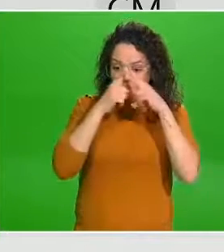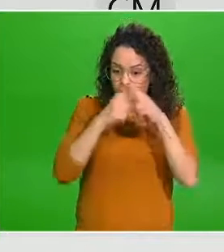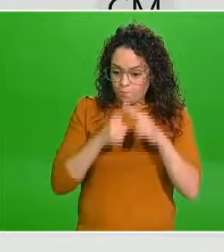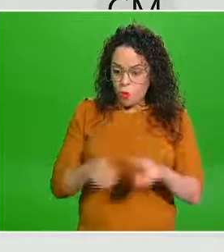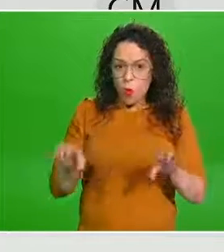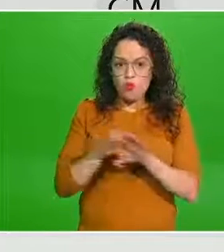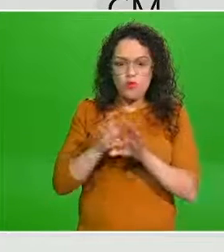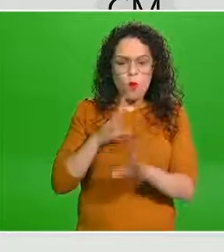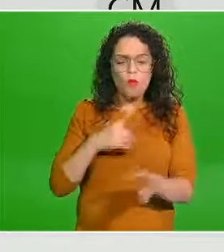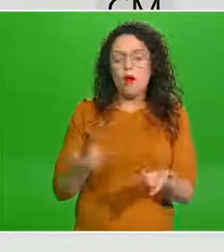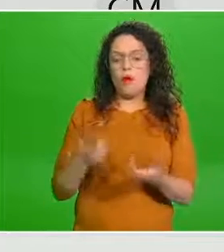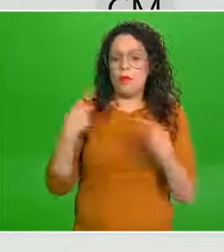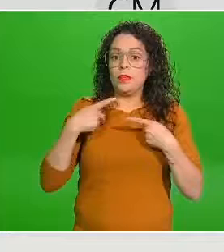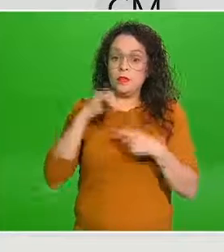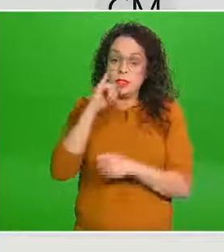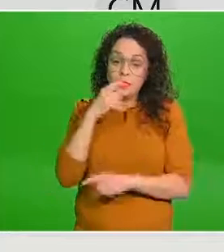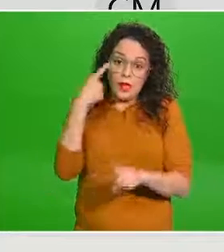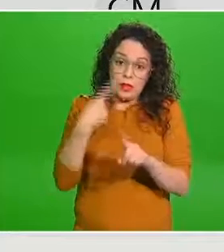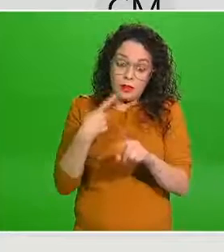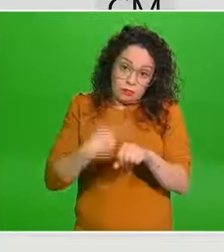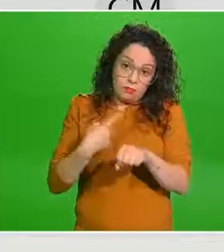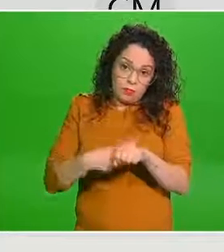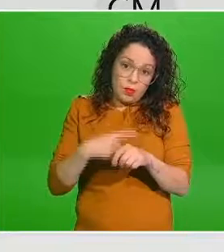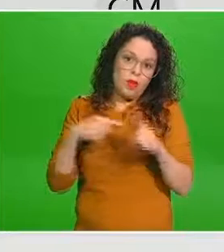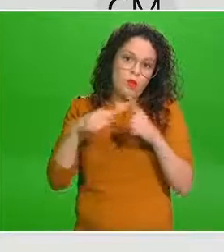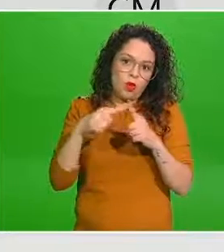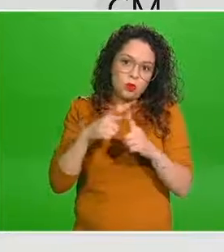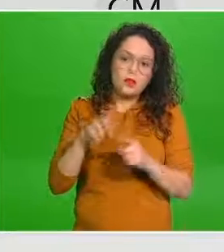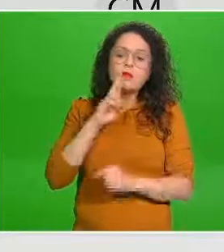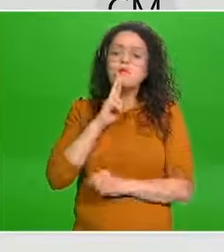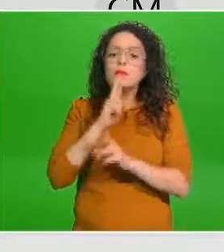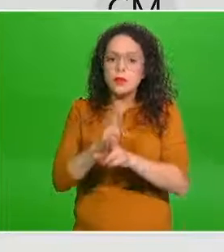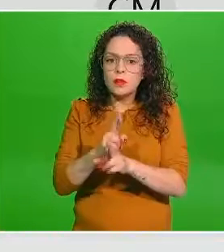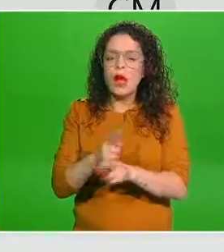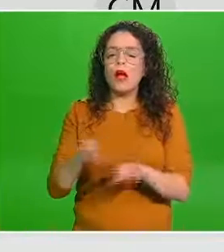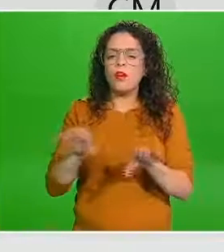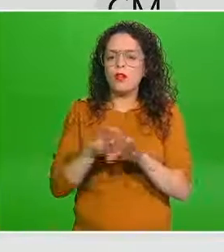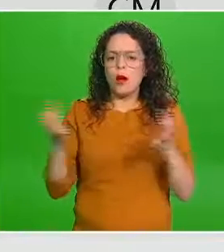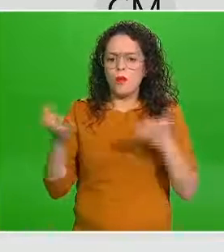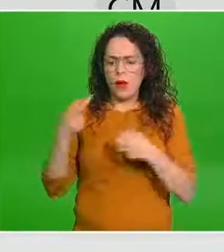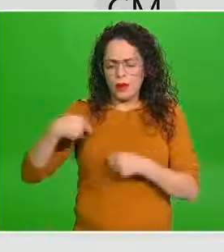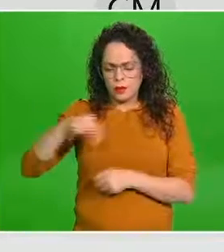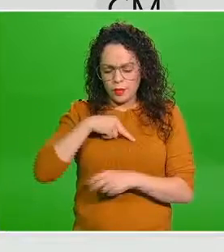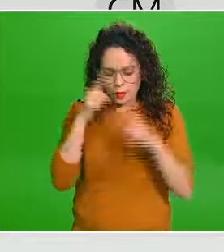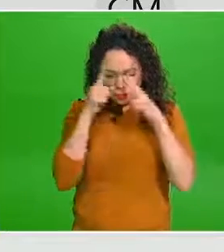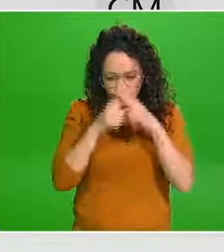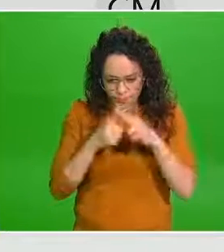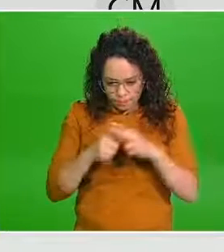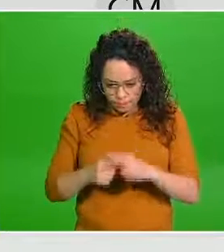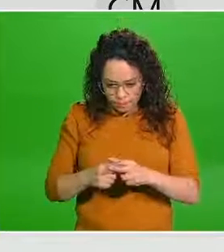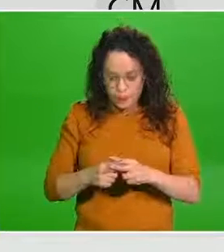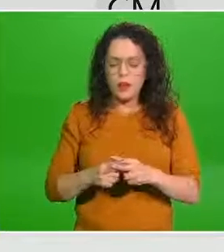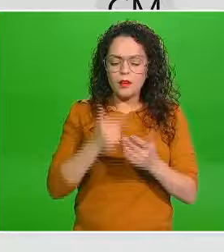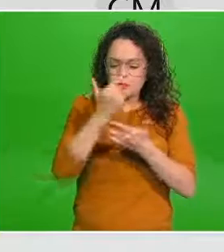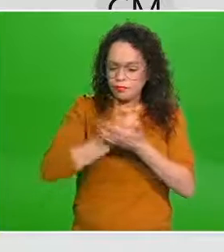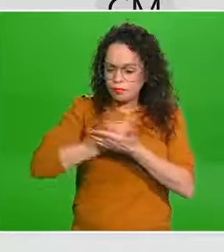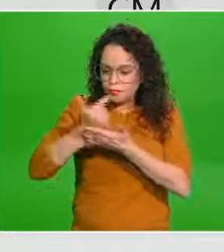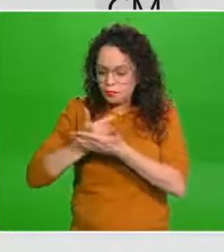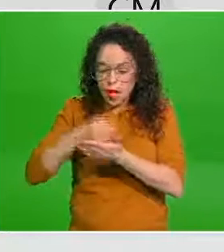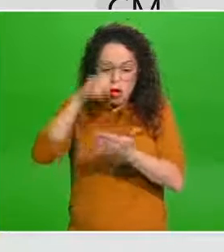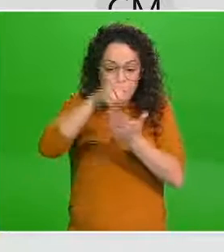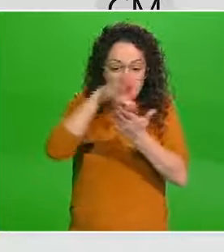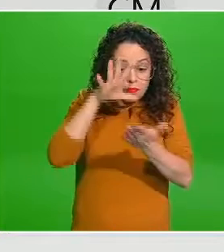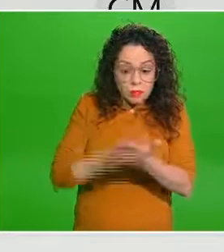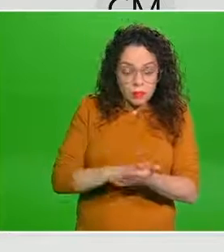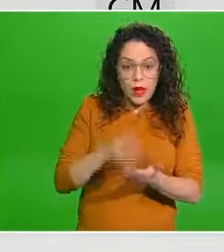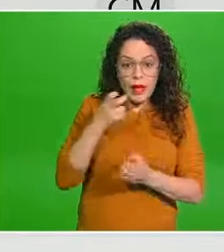positividad, particularmente nosotros la sacamos con aquellas personas que fueron registradas a este sistema, ¿no? Y que se les